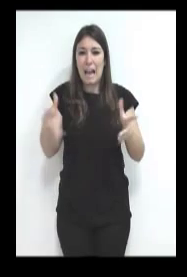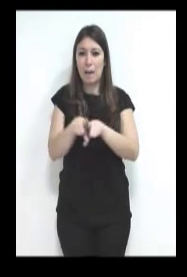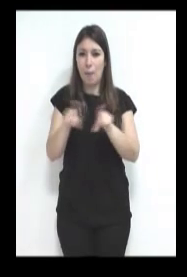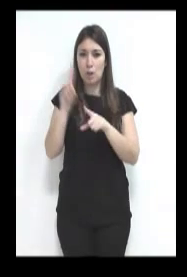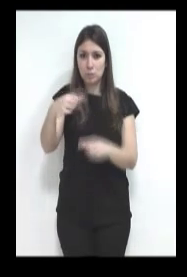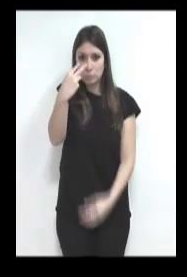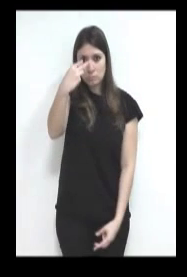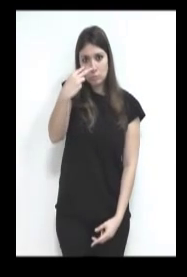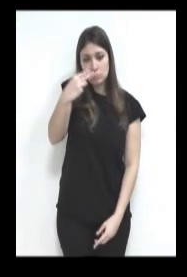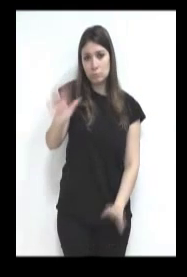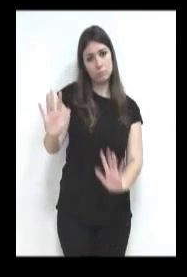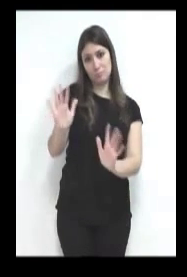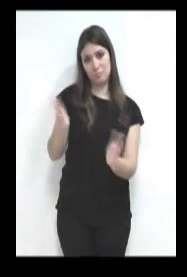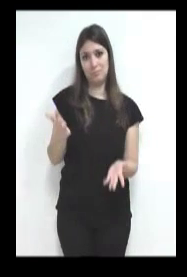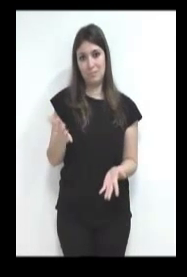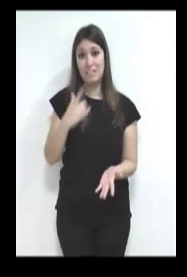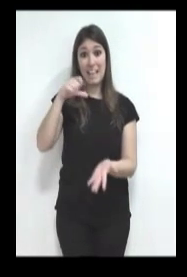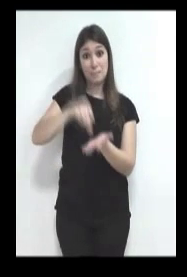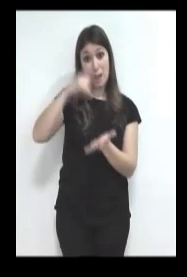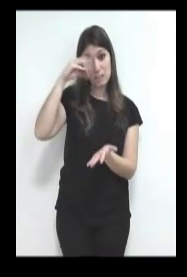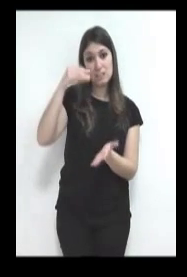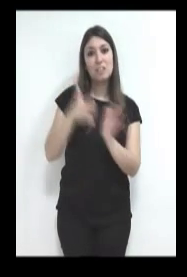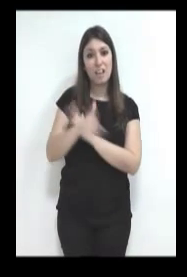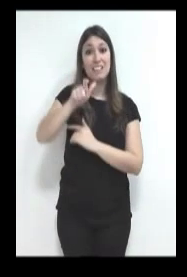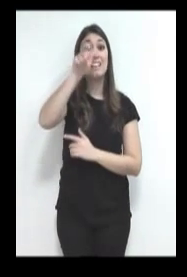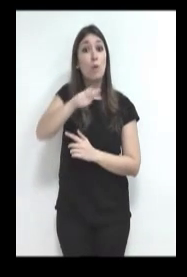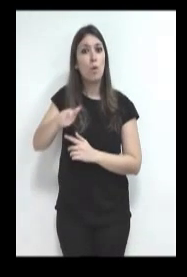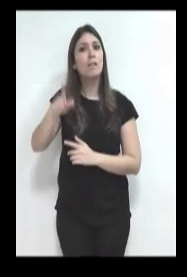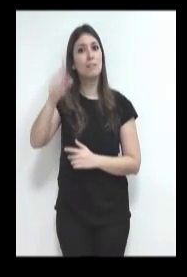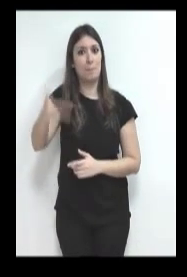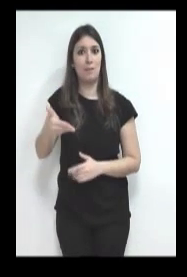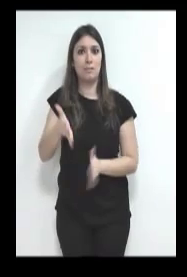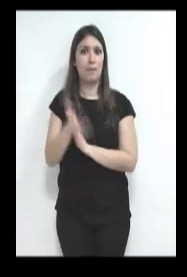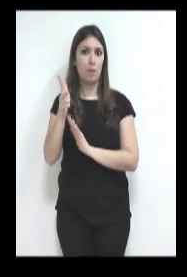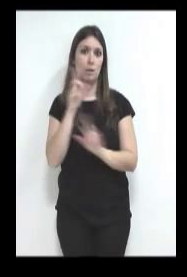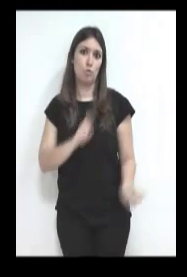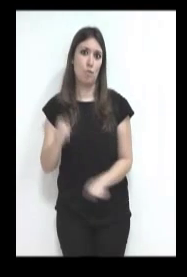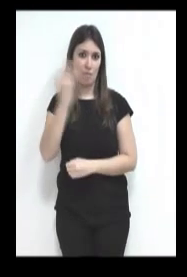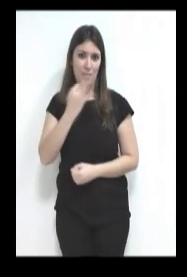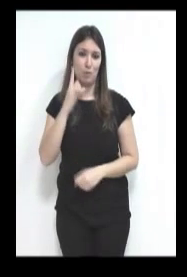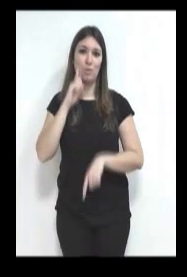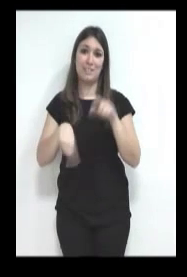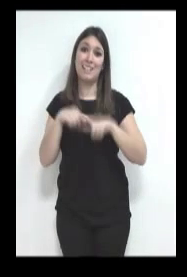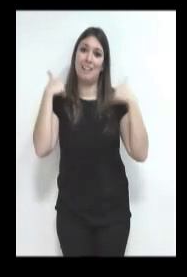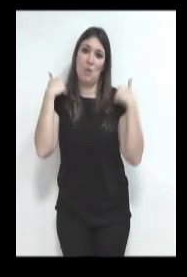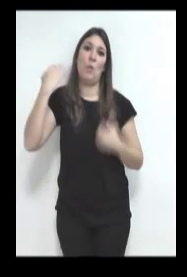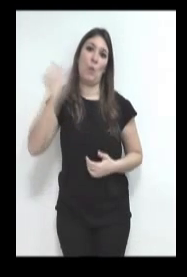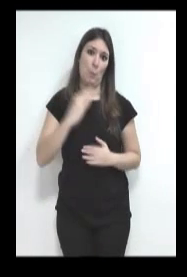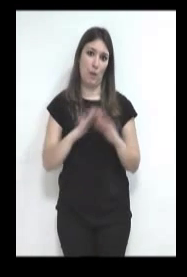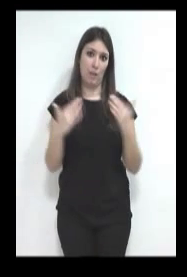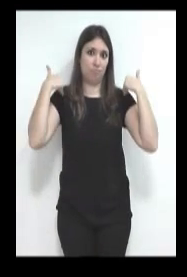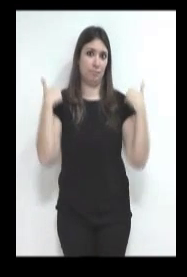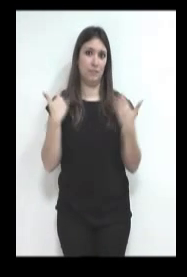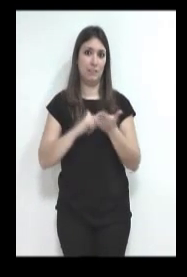también lleva asociado un Smart ciudadano que debe de hacer valer sus derechos. y hay que usar con responsabilidad